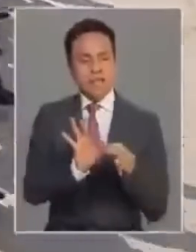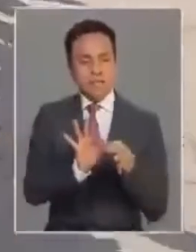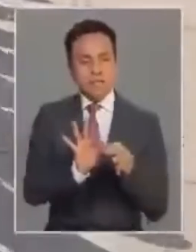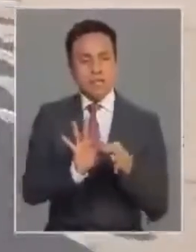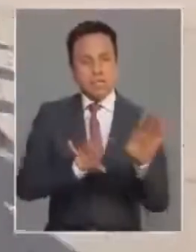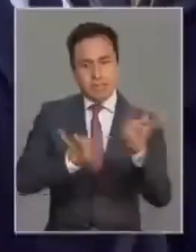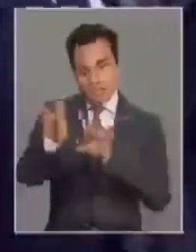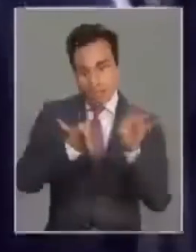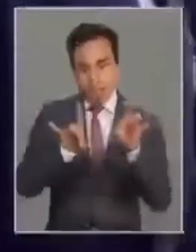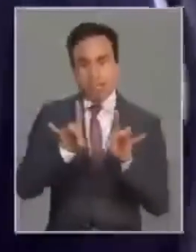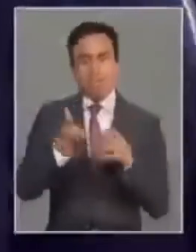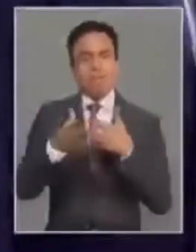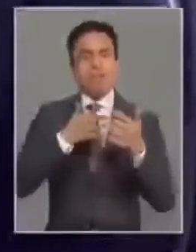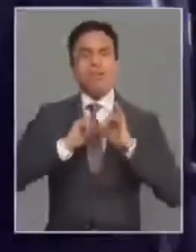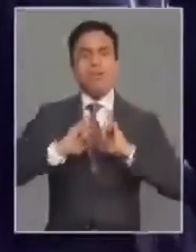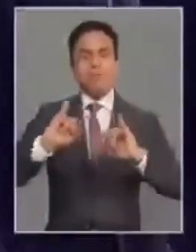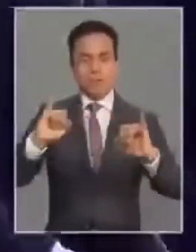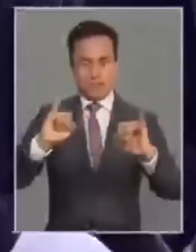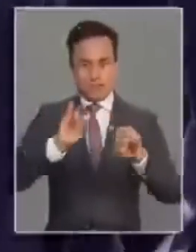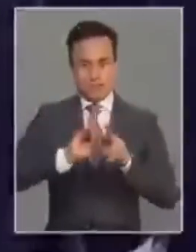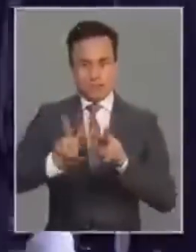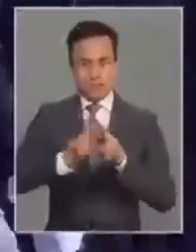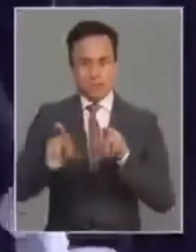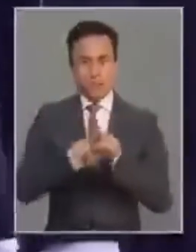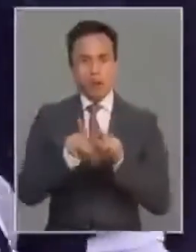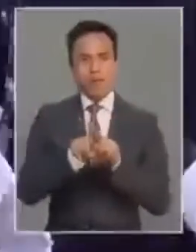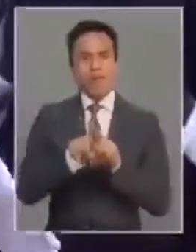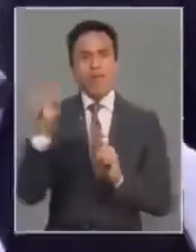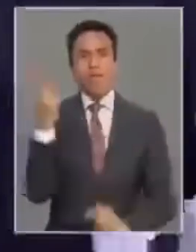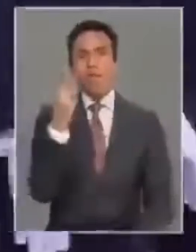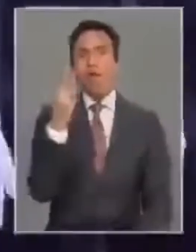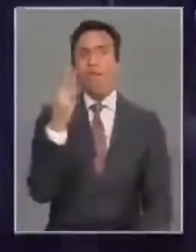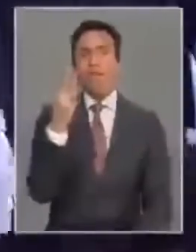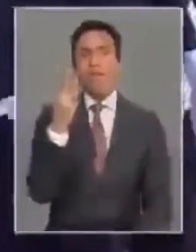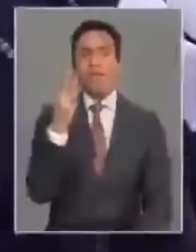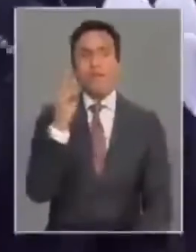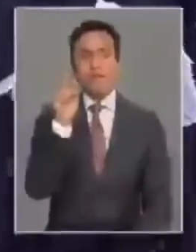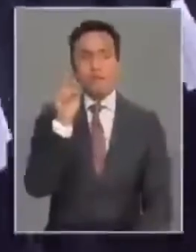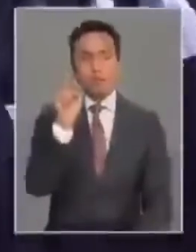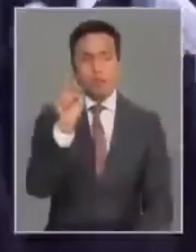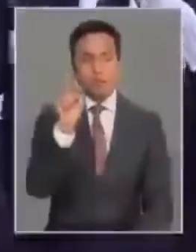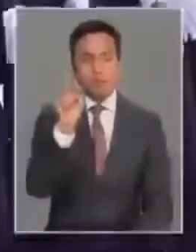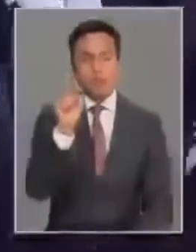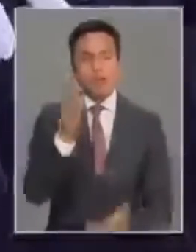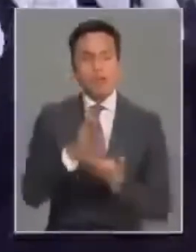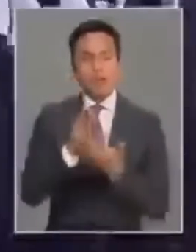proceso informado y transparente se realiza a través del sitio web